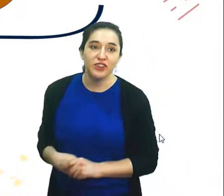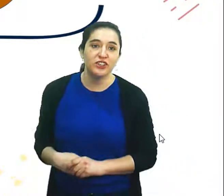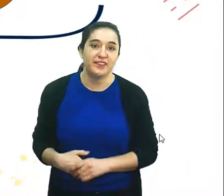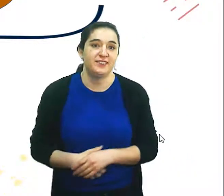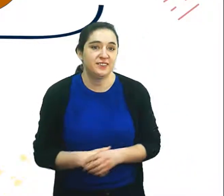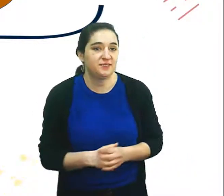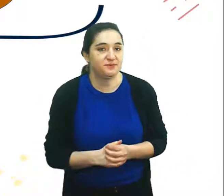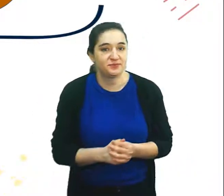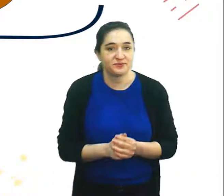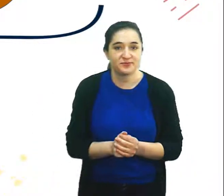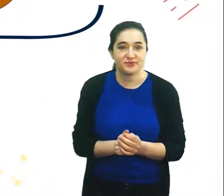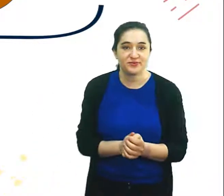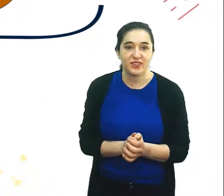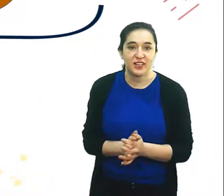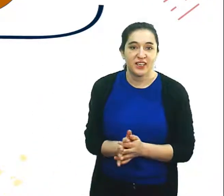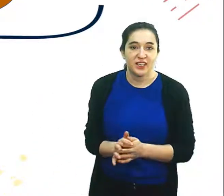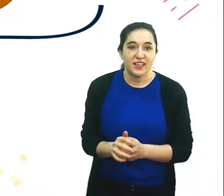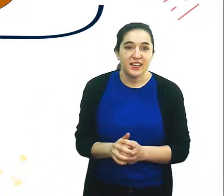conservadores.